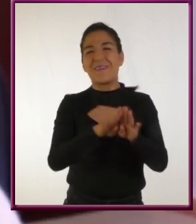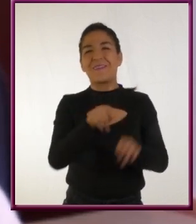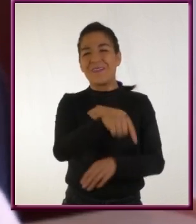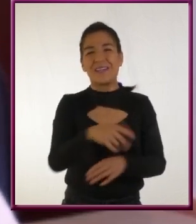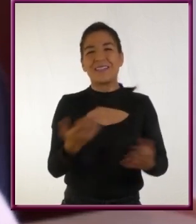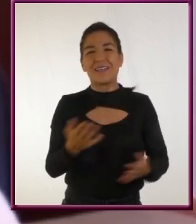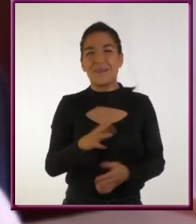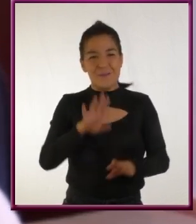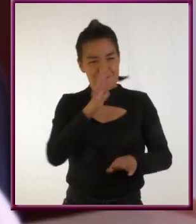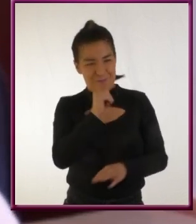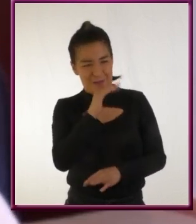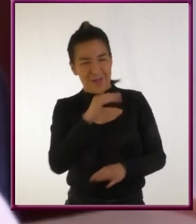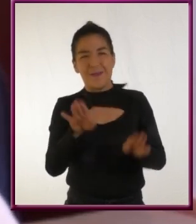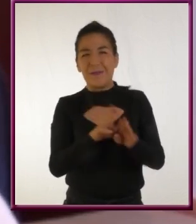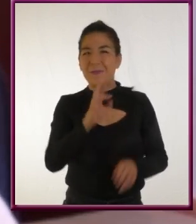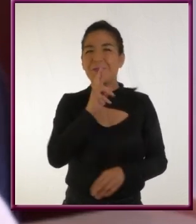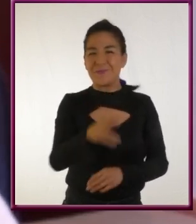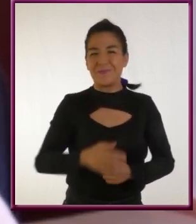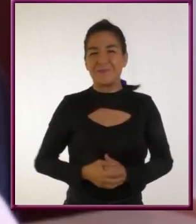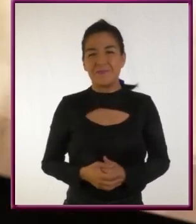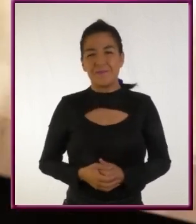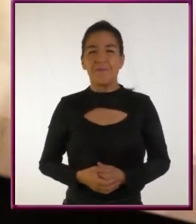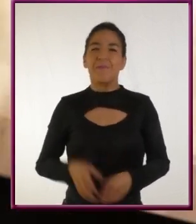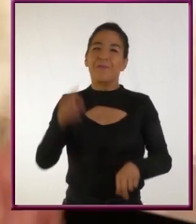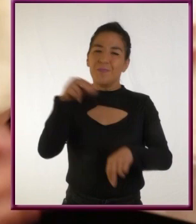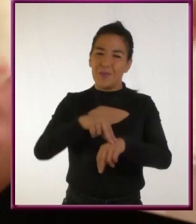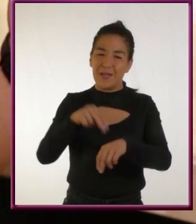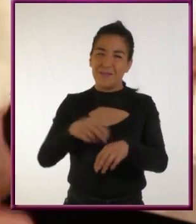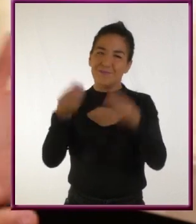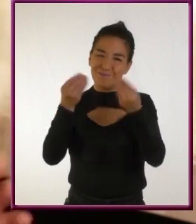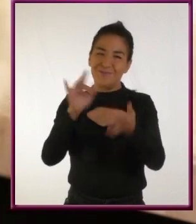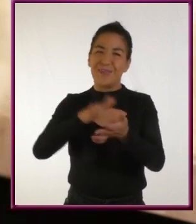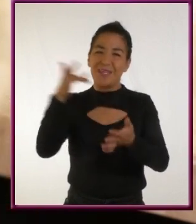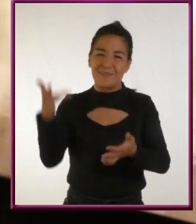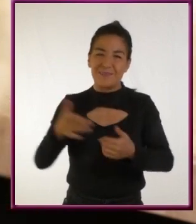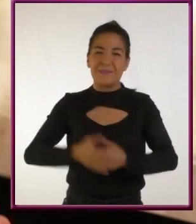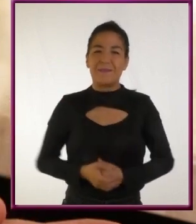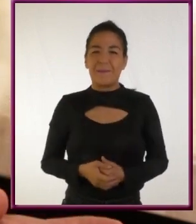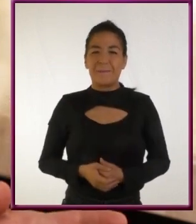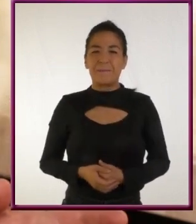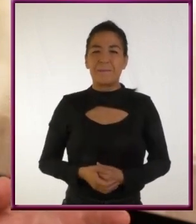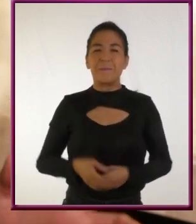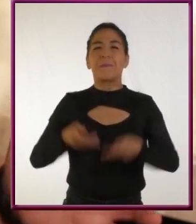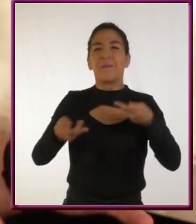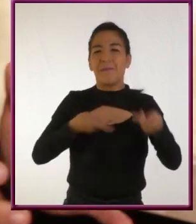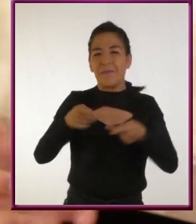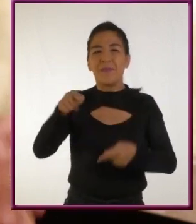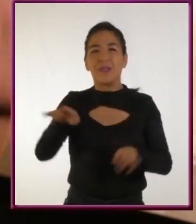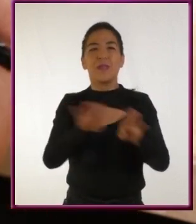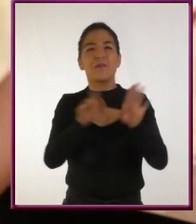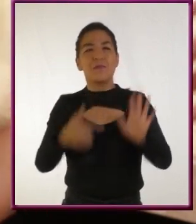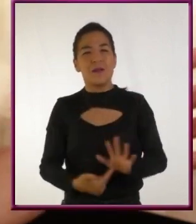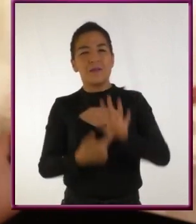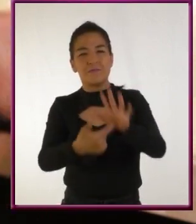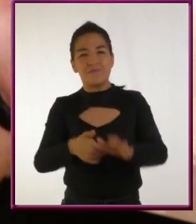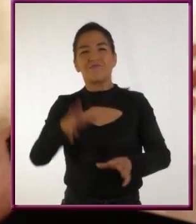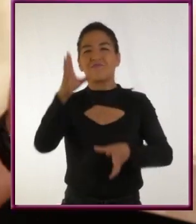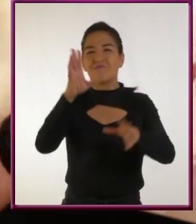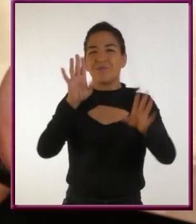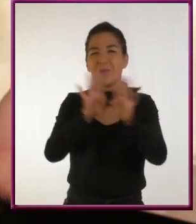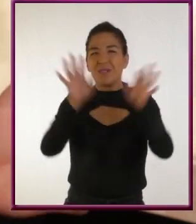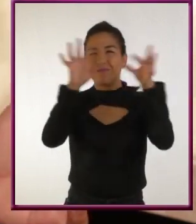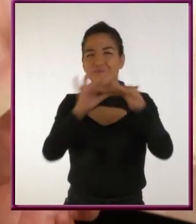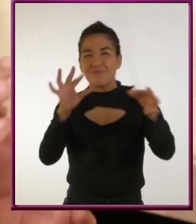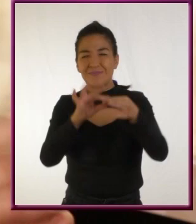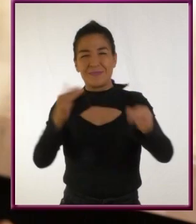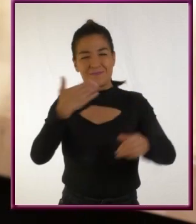demandar al periódico porque no tenía solución el sudoku. Doctor, de verdad, muchas gracias por preparar e